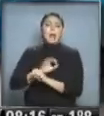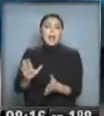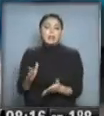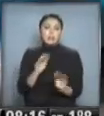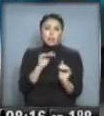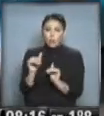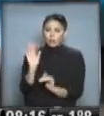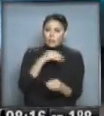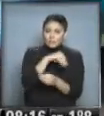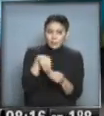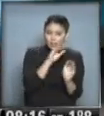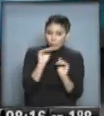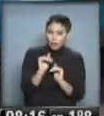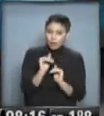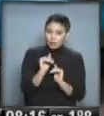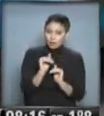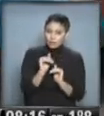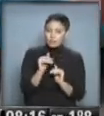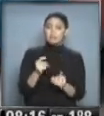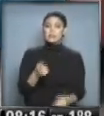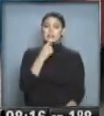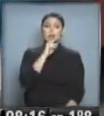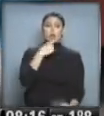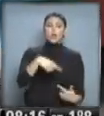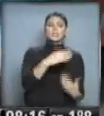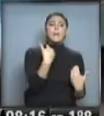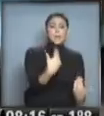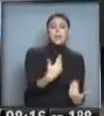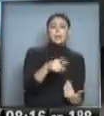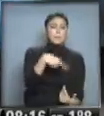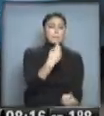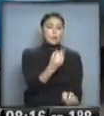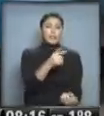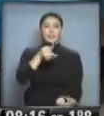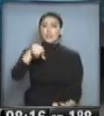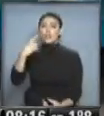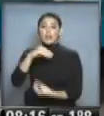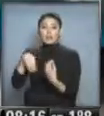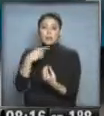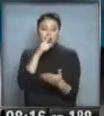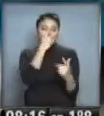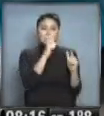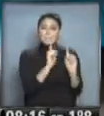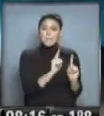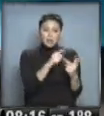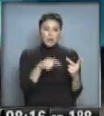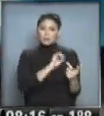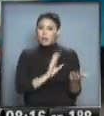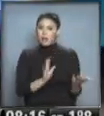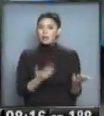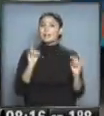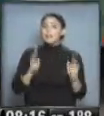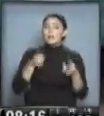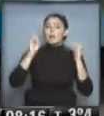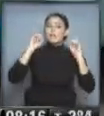mismo para todas las familias aquello que está permitido y bien visto en una familia no está tan bien visto en otra y esto sucede también con